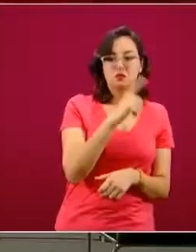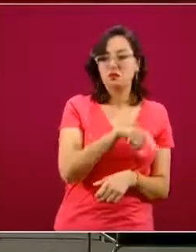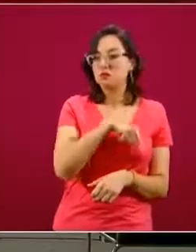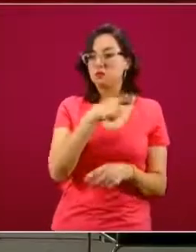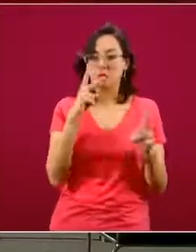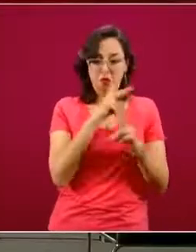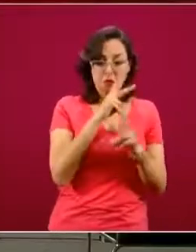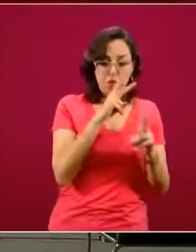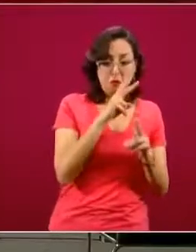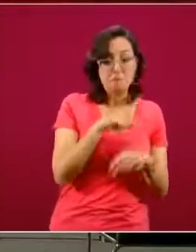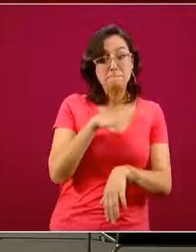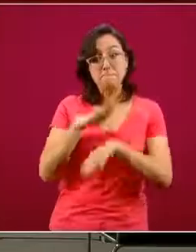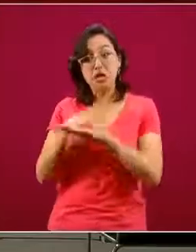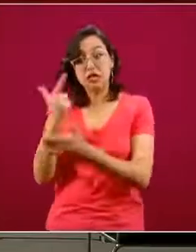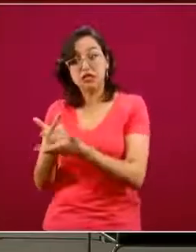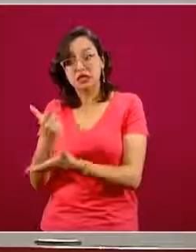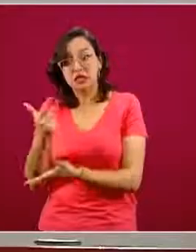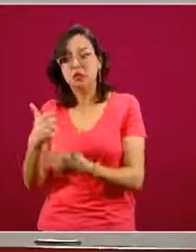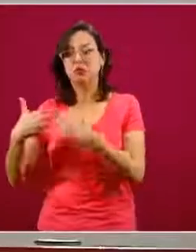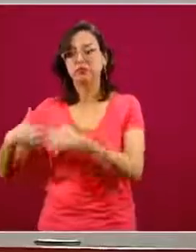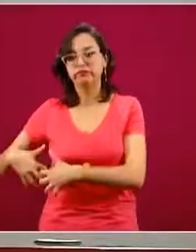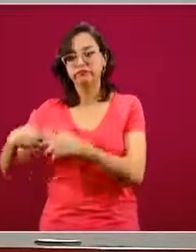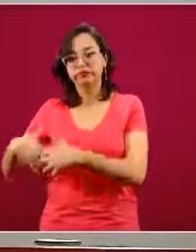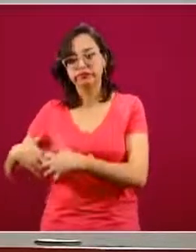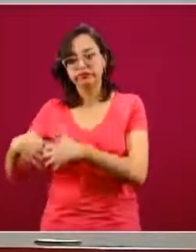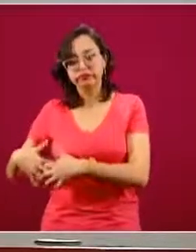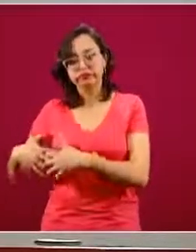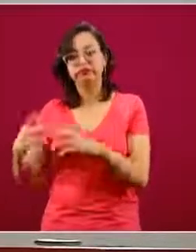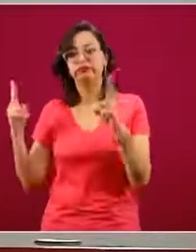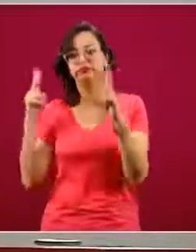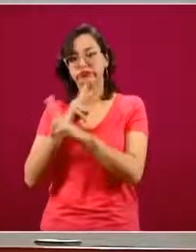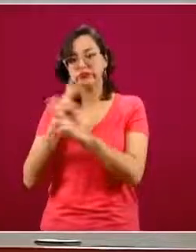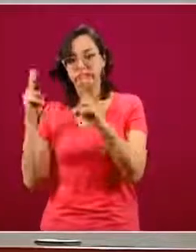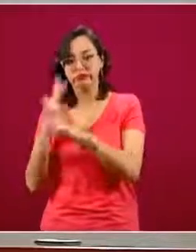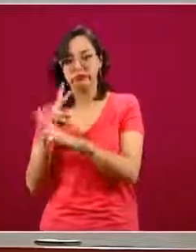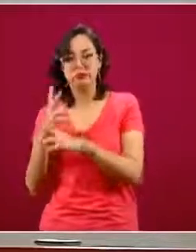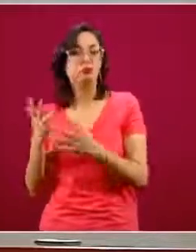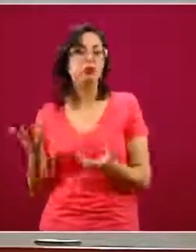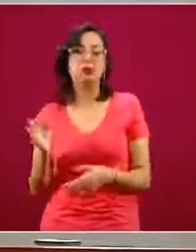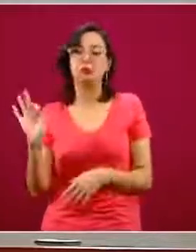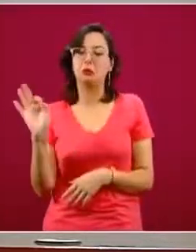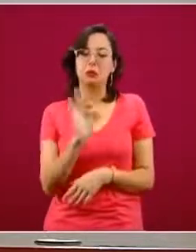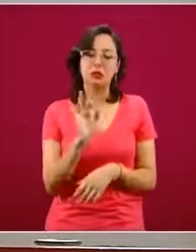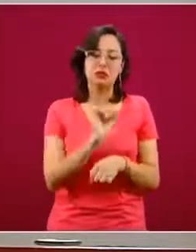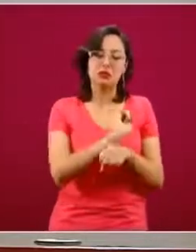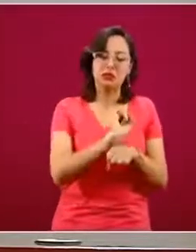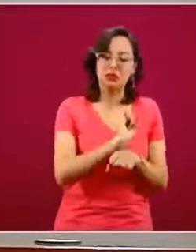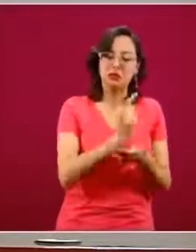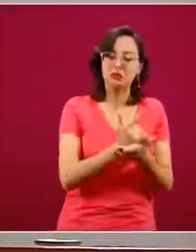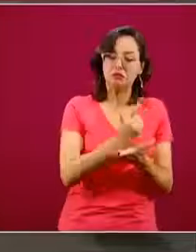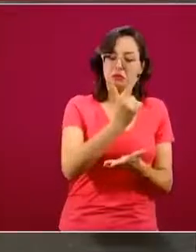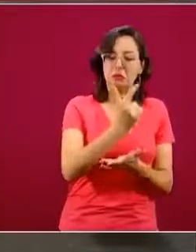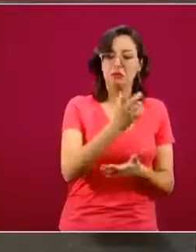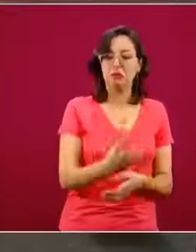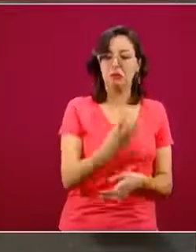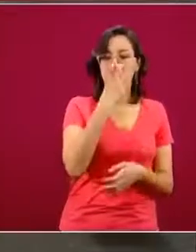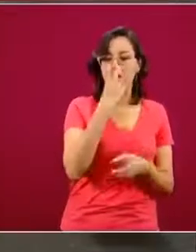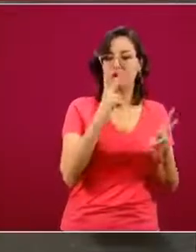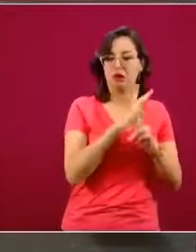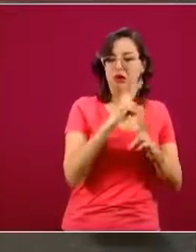terapia intensiva con ventilador mecánico. Si no está tan grave, quizá con una mascarilla con puntas nasales, más otras